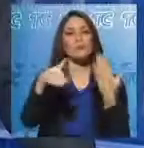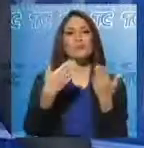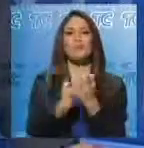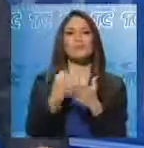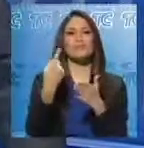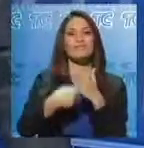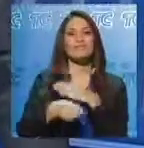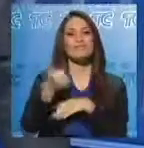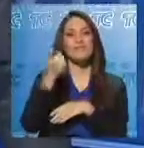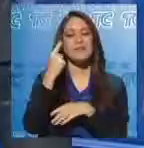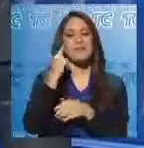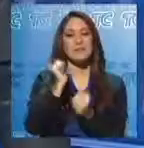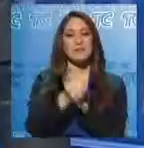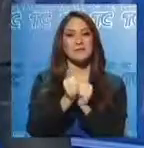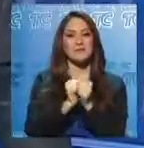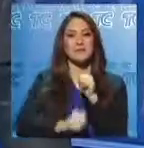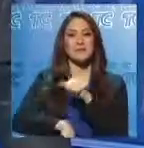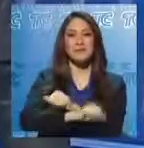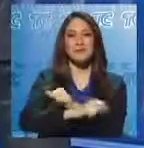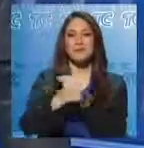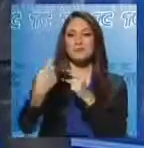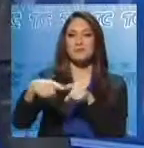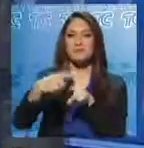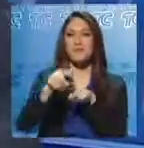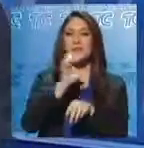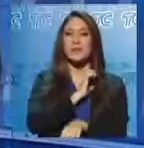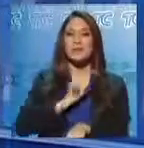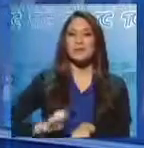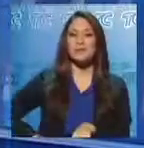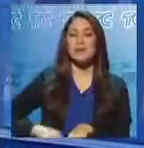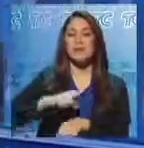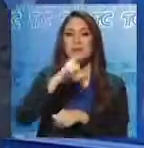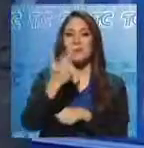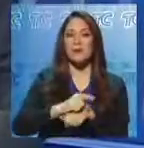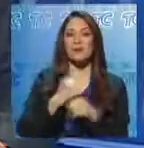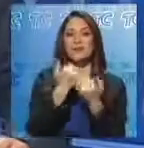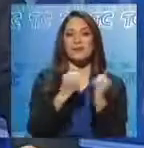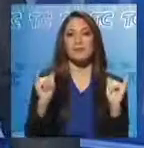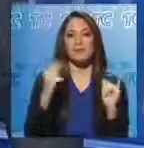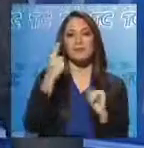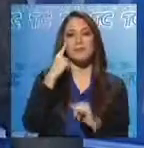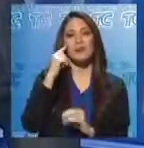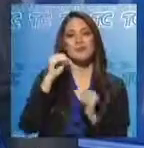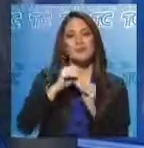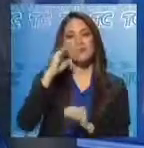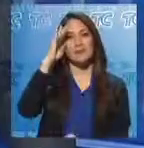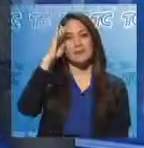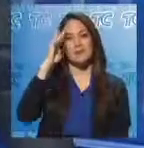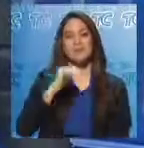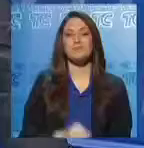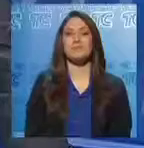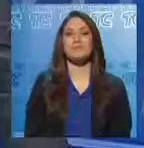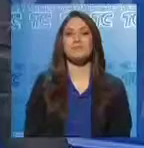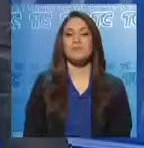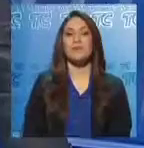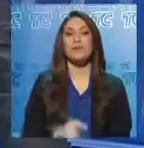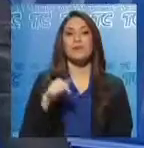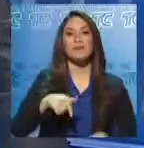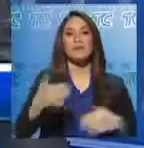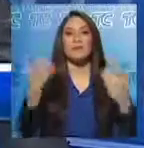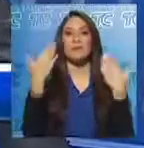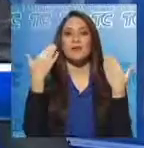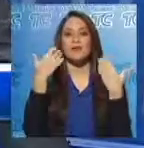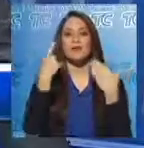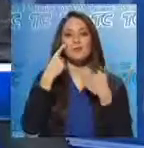fue la jornada deportiva, partidos diferidos. Emelec frente a Liga de Loja, Independiente frente al Nacional. Amigos, en Guayaquil, como parte